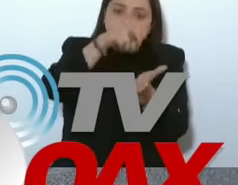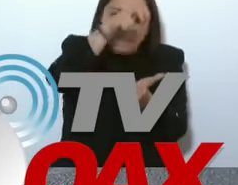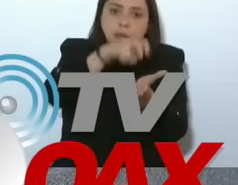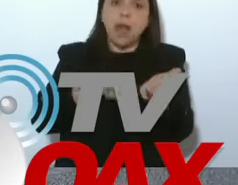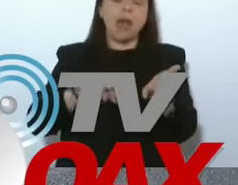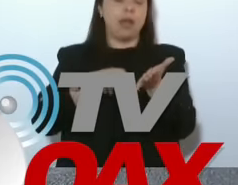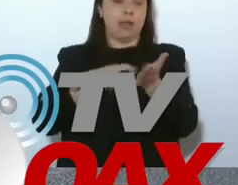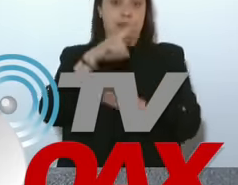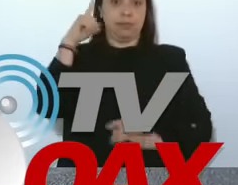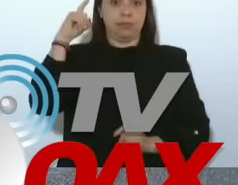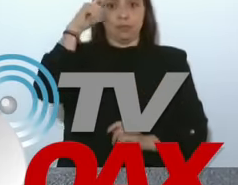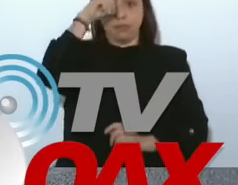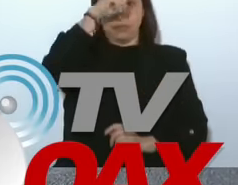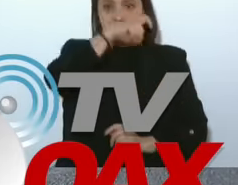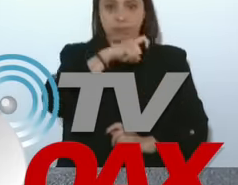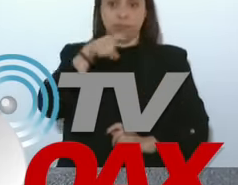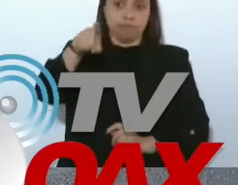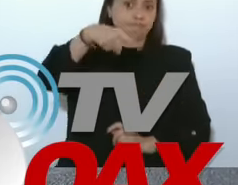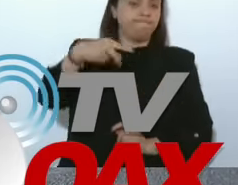Se oponían